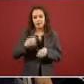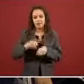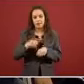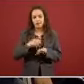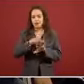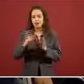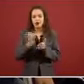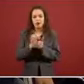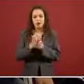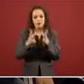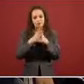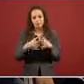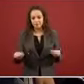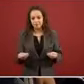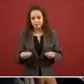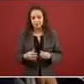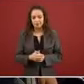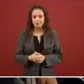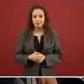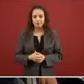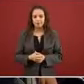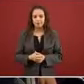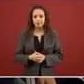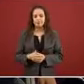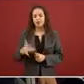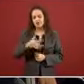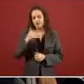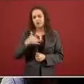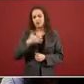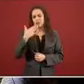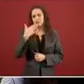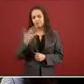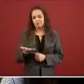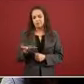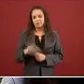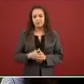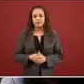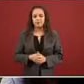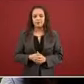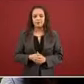tenga signos de alarma y va bien. La que sigue, por favor.